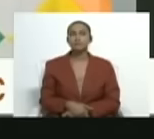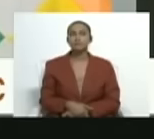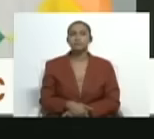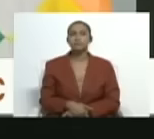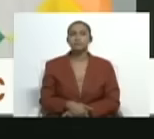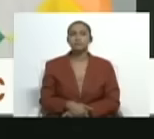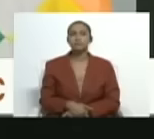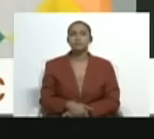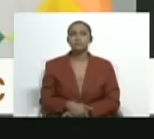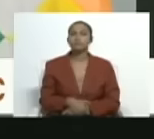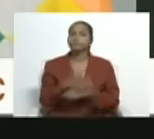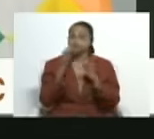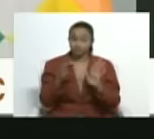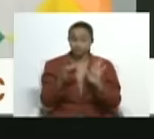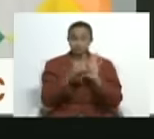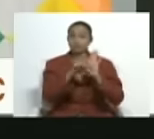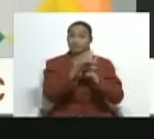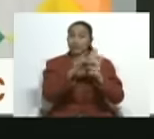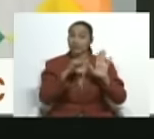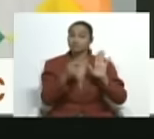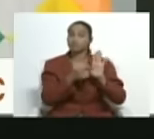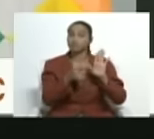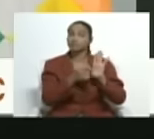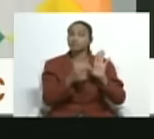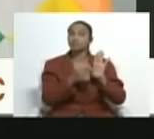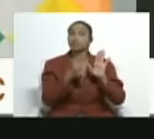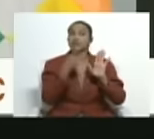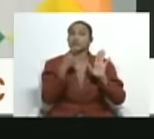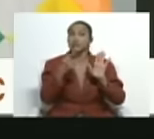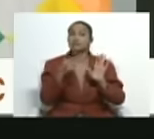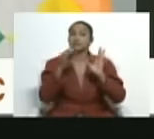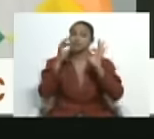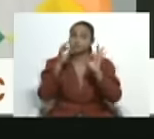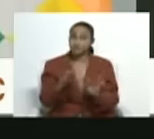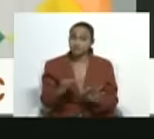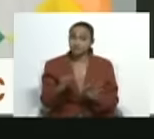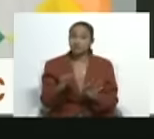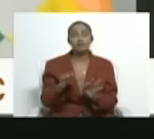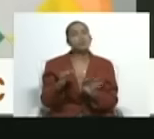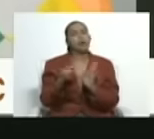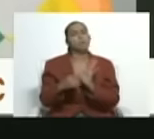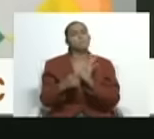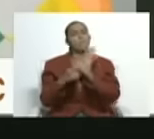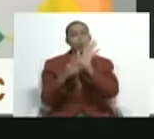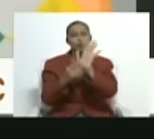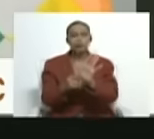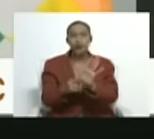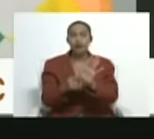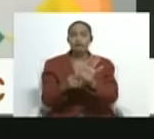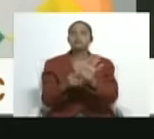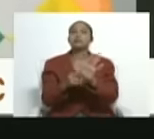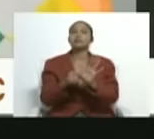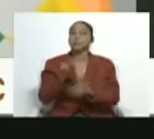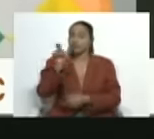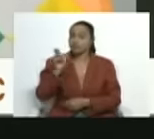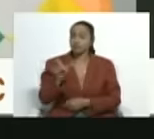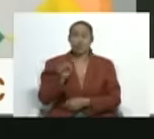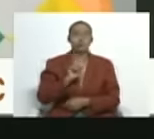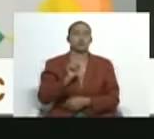Es preciso destacar su carácter taxativo, que no admite excepción